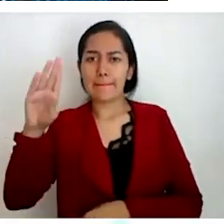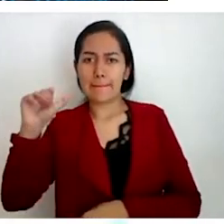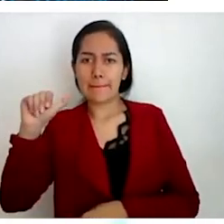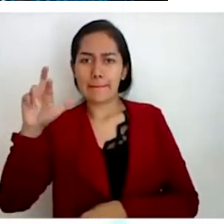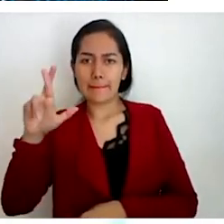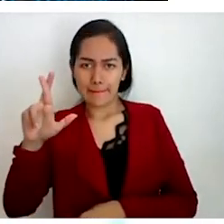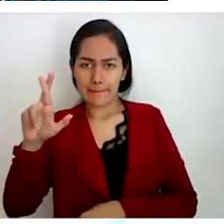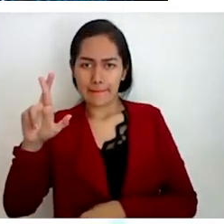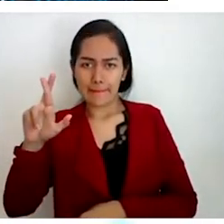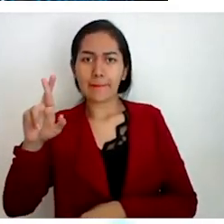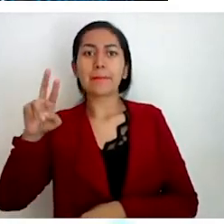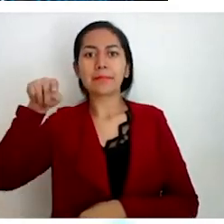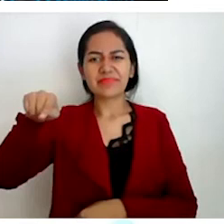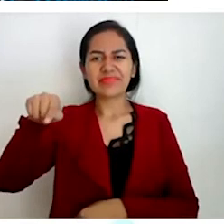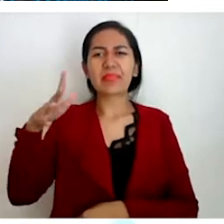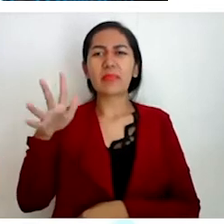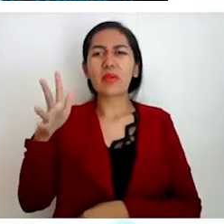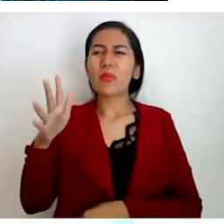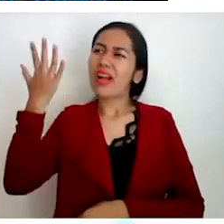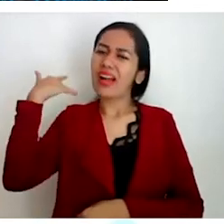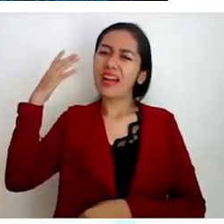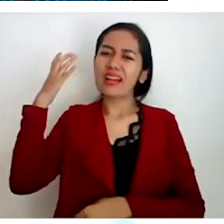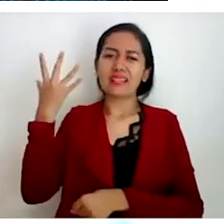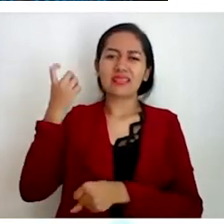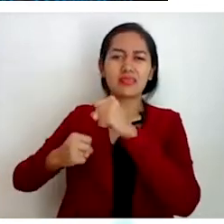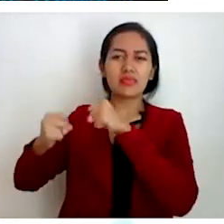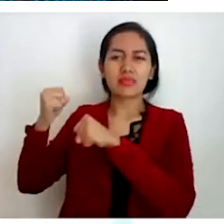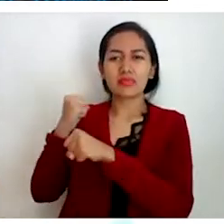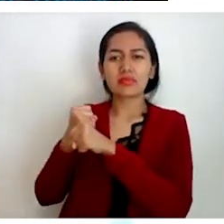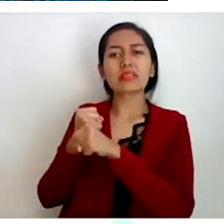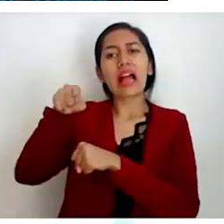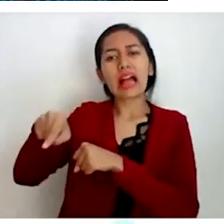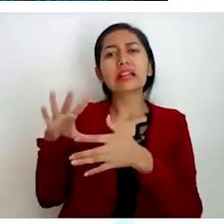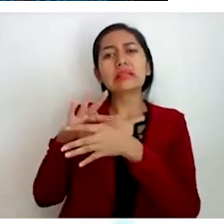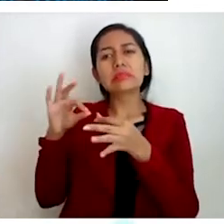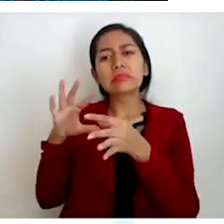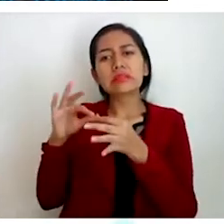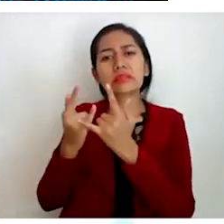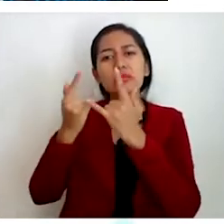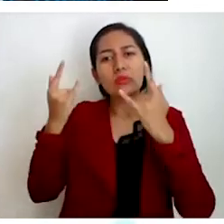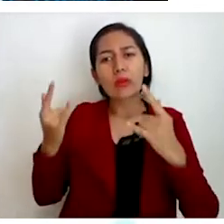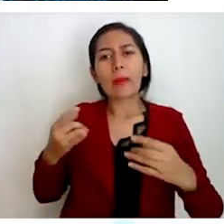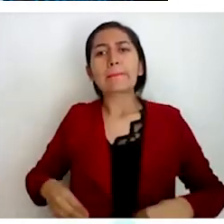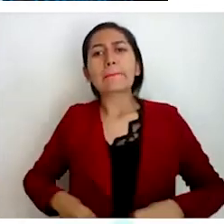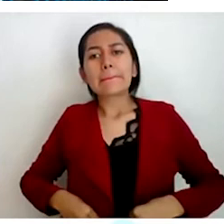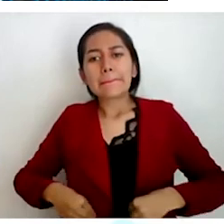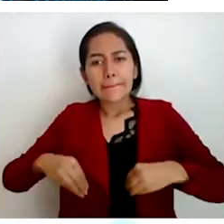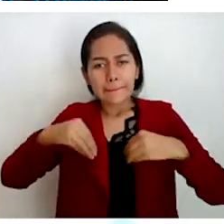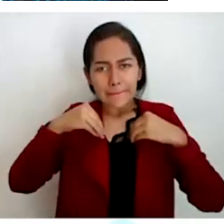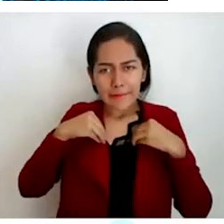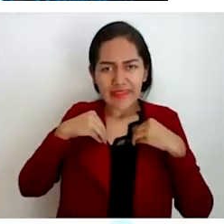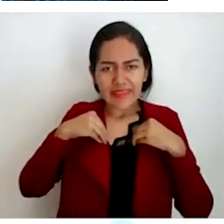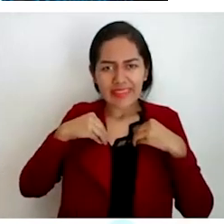unos 5 años, donde se representa la vida cotidiana de unos vecinos en un barrio de